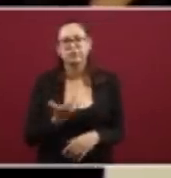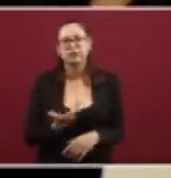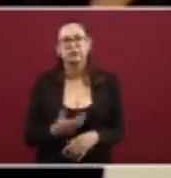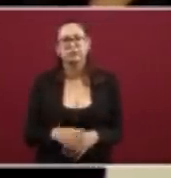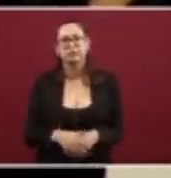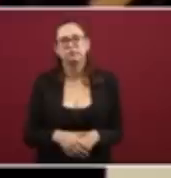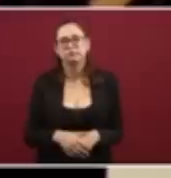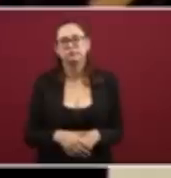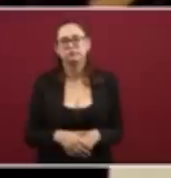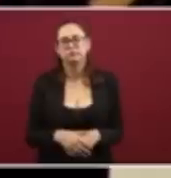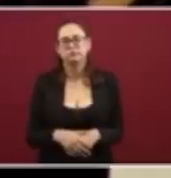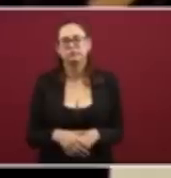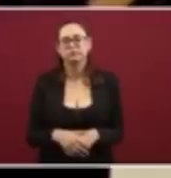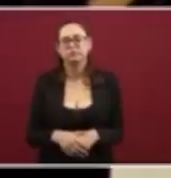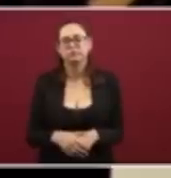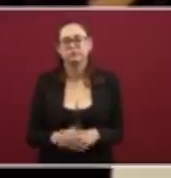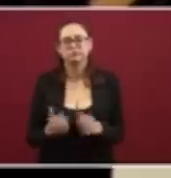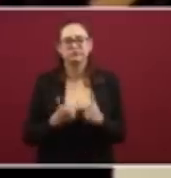división